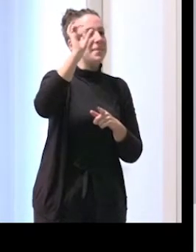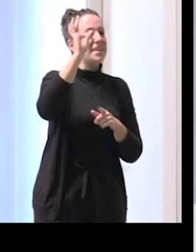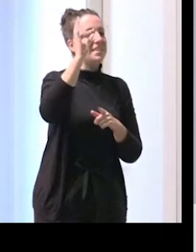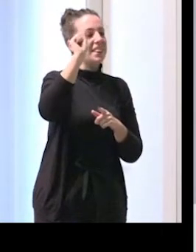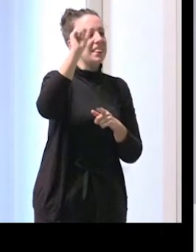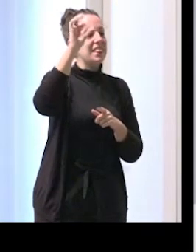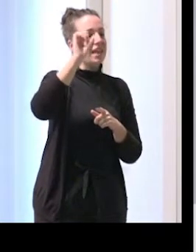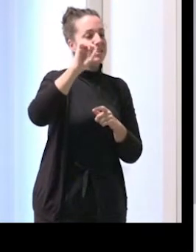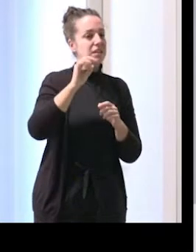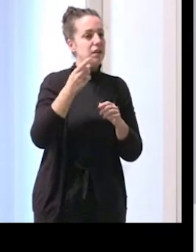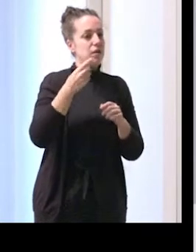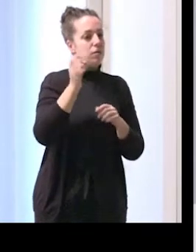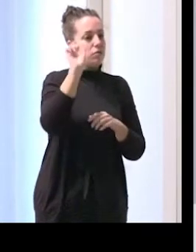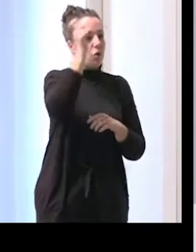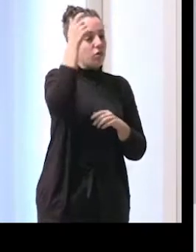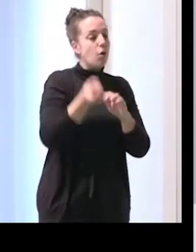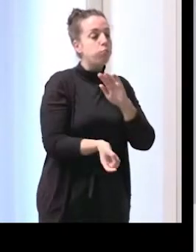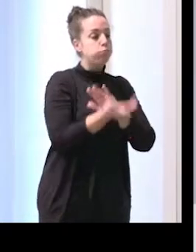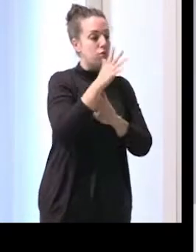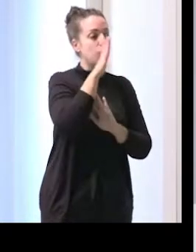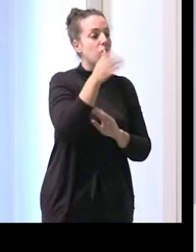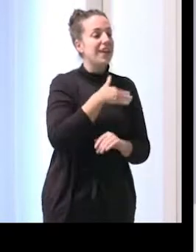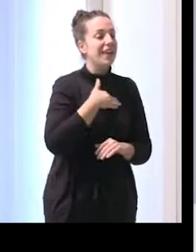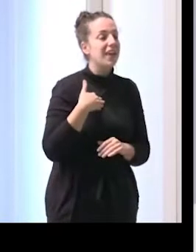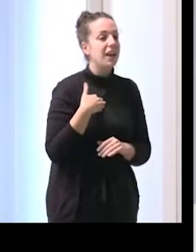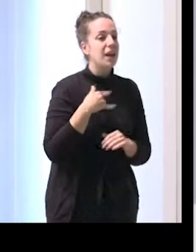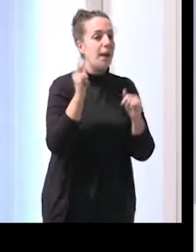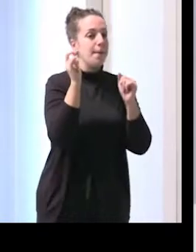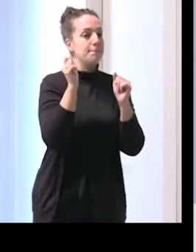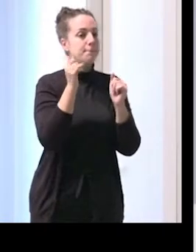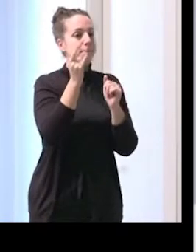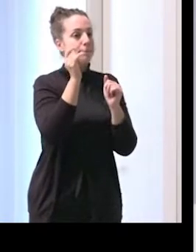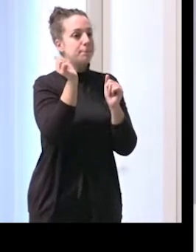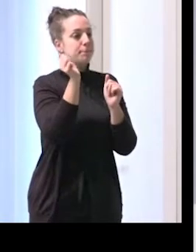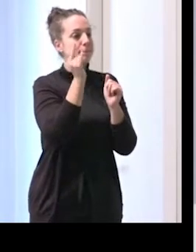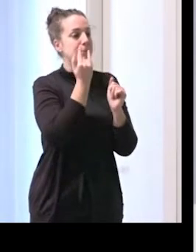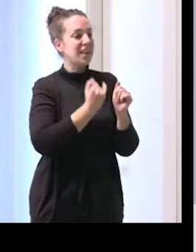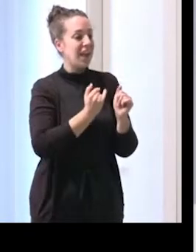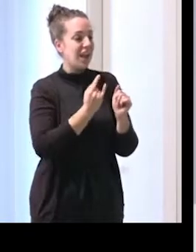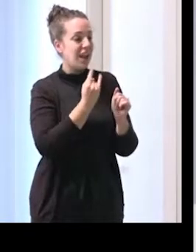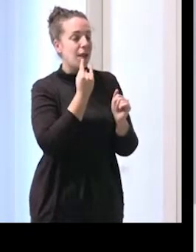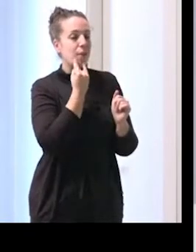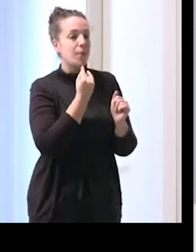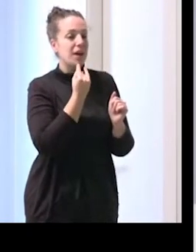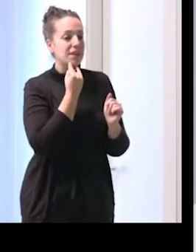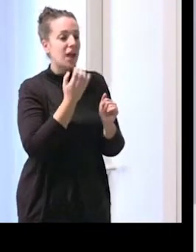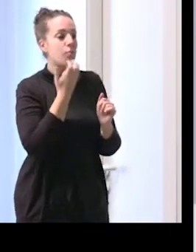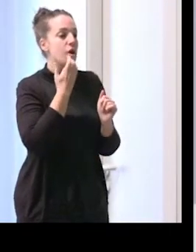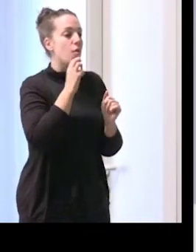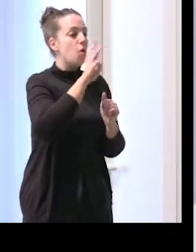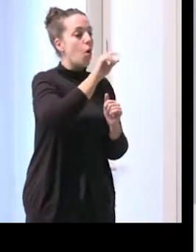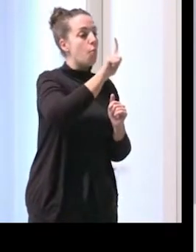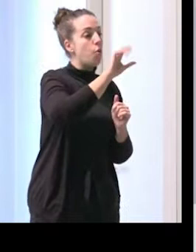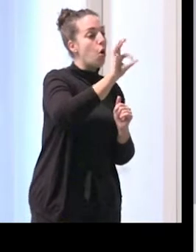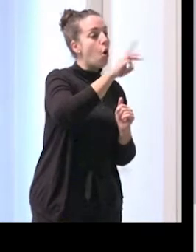de conseguir la transmutación de los metales, convertir un metal como el plomo en un